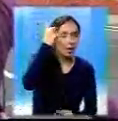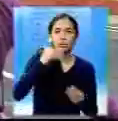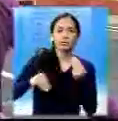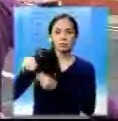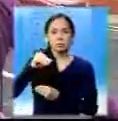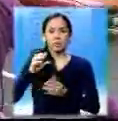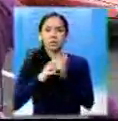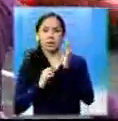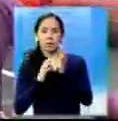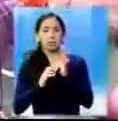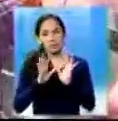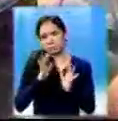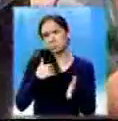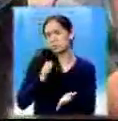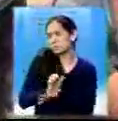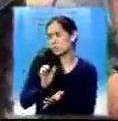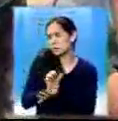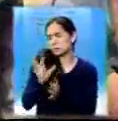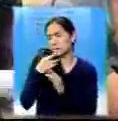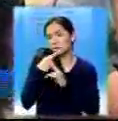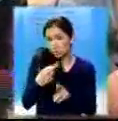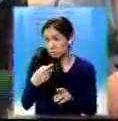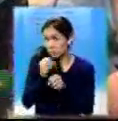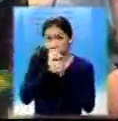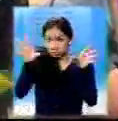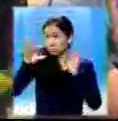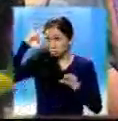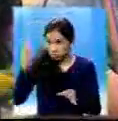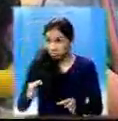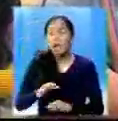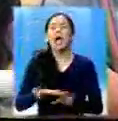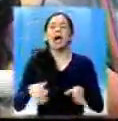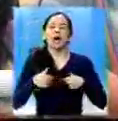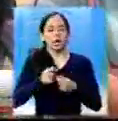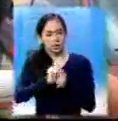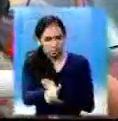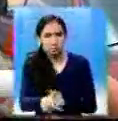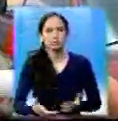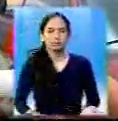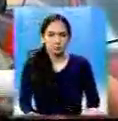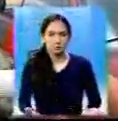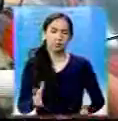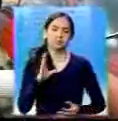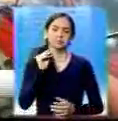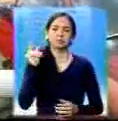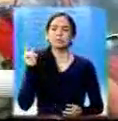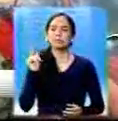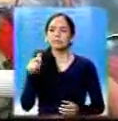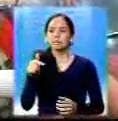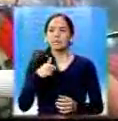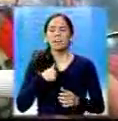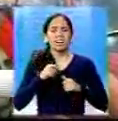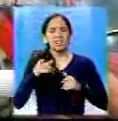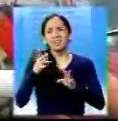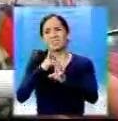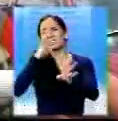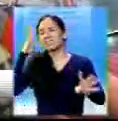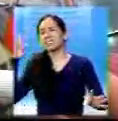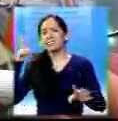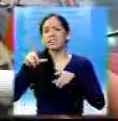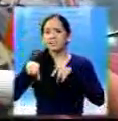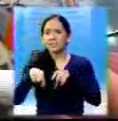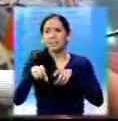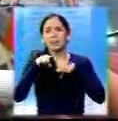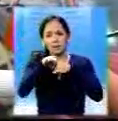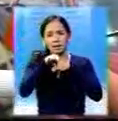Entonces, estoy esperando una decisión. Para mí también los chalecos, va, el clavo es el, ¿qué era yo? Las colas que ir atrás de los